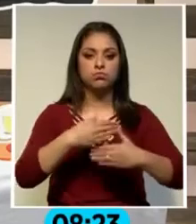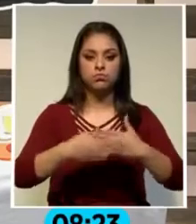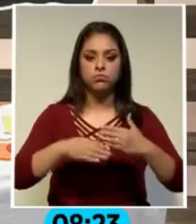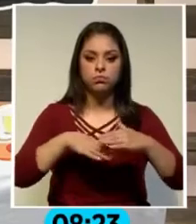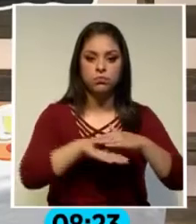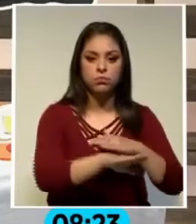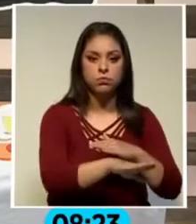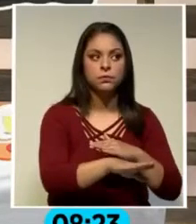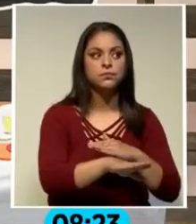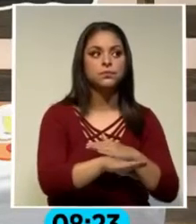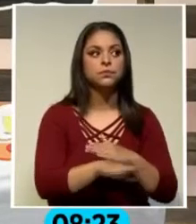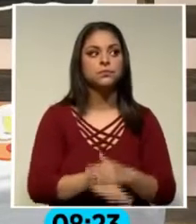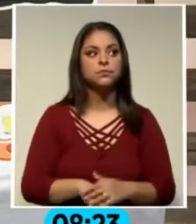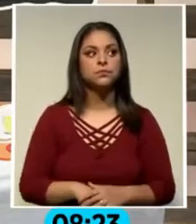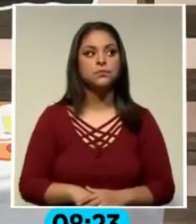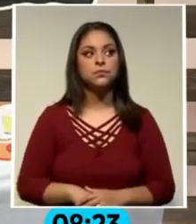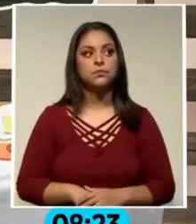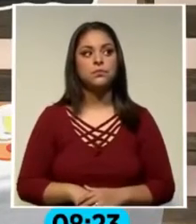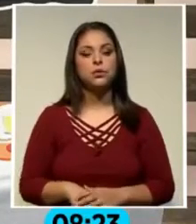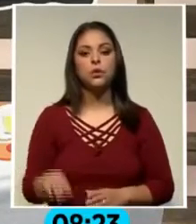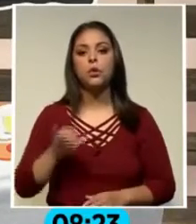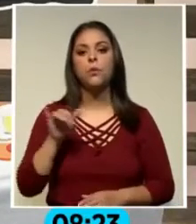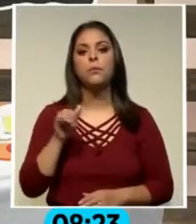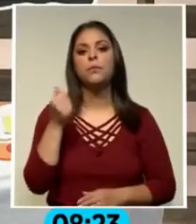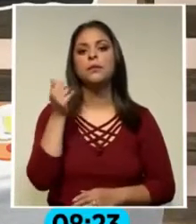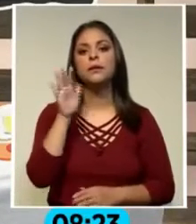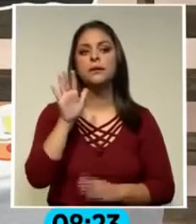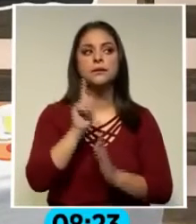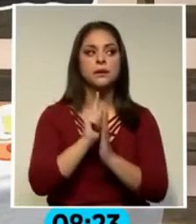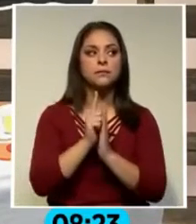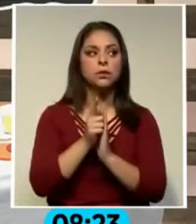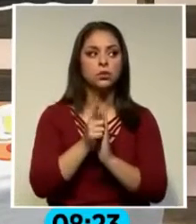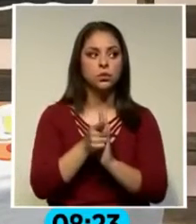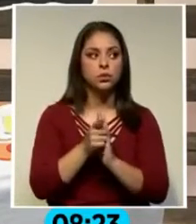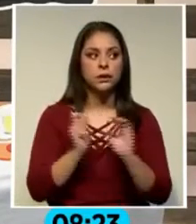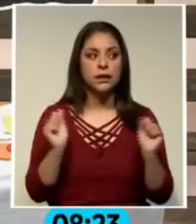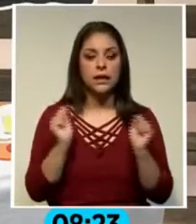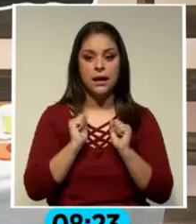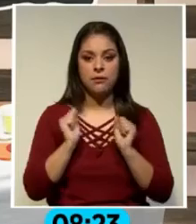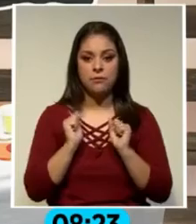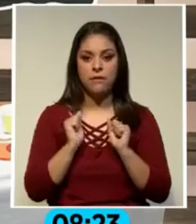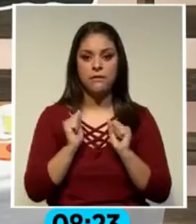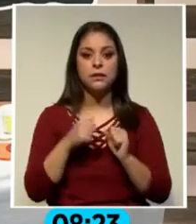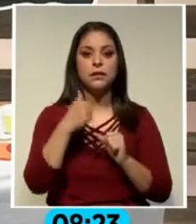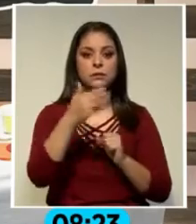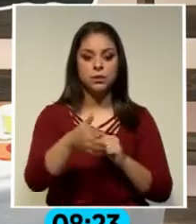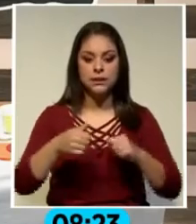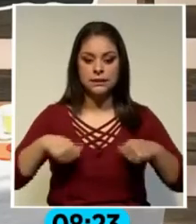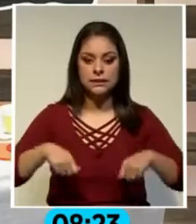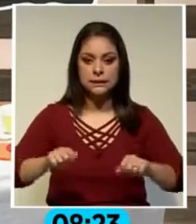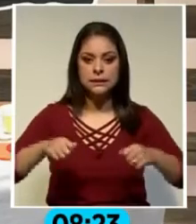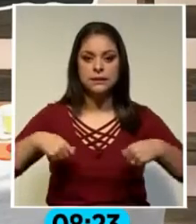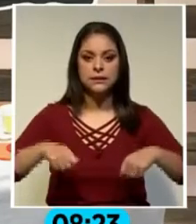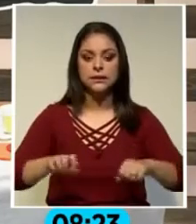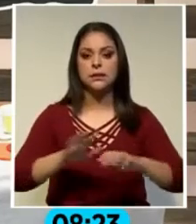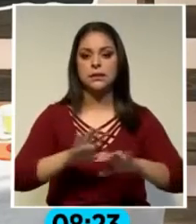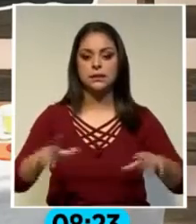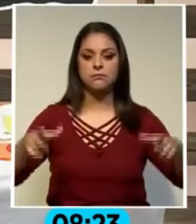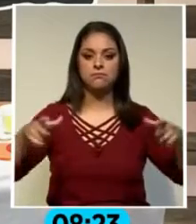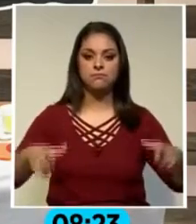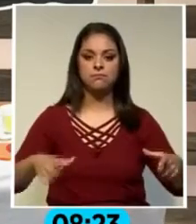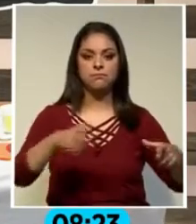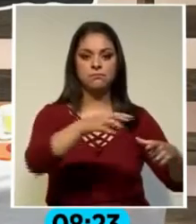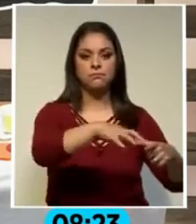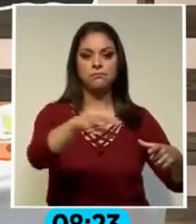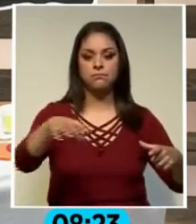Luego lo guardamos como, vamos a ver, como unos 15 minutos en la refri y después estiramos la masa y tan tan. Tenemos listo para hacer